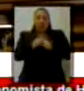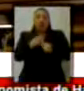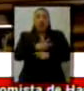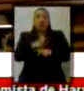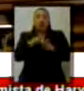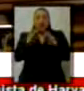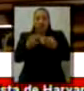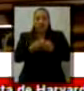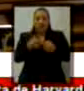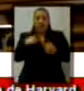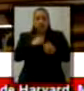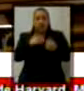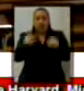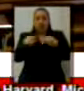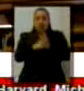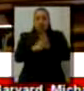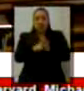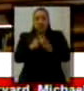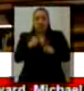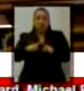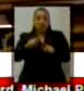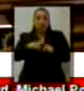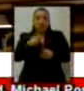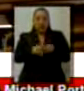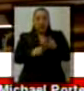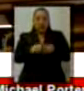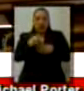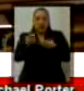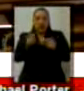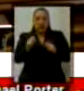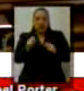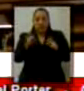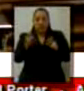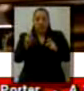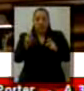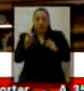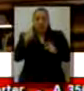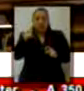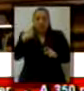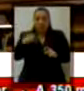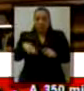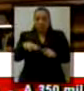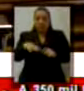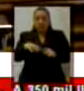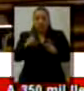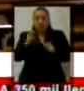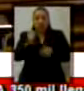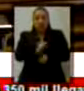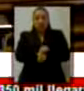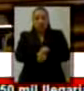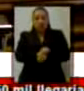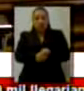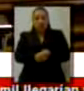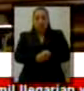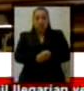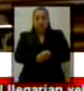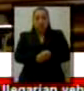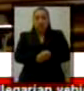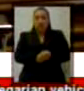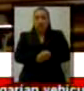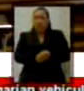familiar. Tenemos legislaciones diversas en las que lo tratan desde un punto de vista civil, desde un punto de vista penal. En